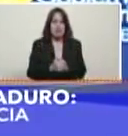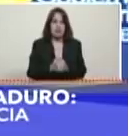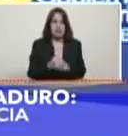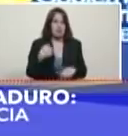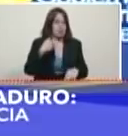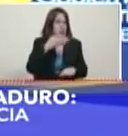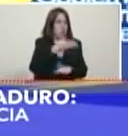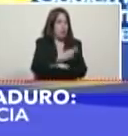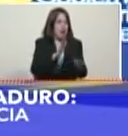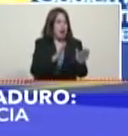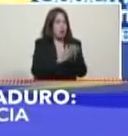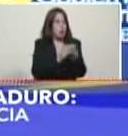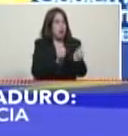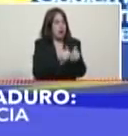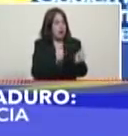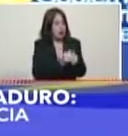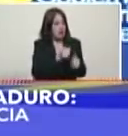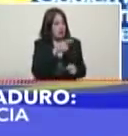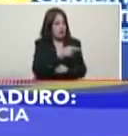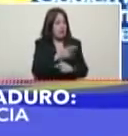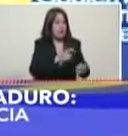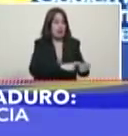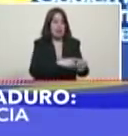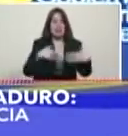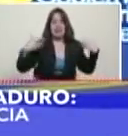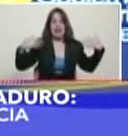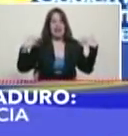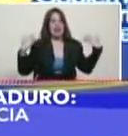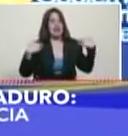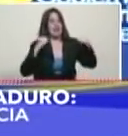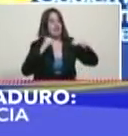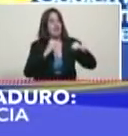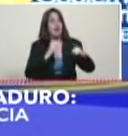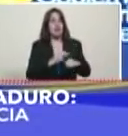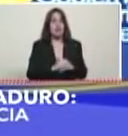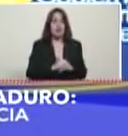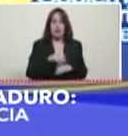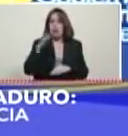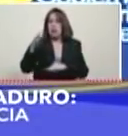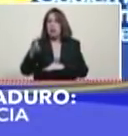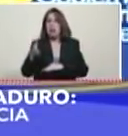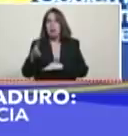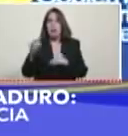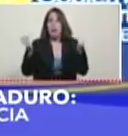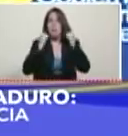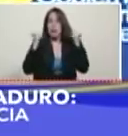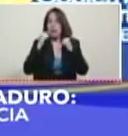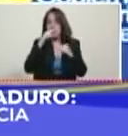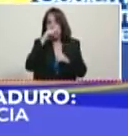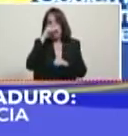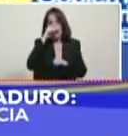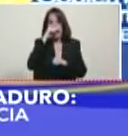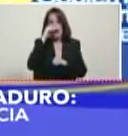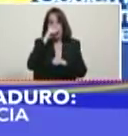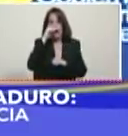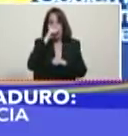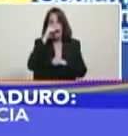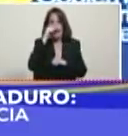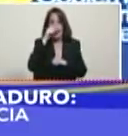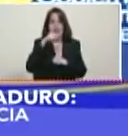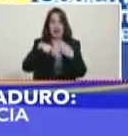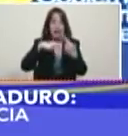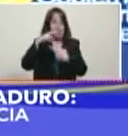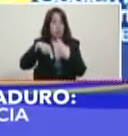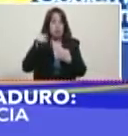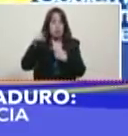hay un pueblo de un carácter alegre, aguerrido. Si uno se va para Mérida, como hoy se fue la